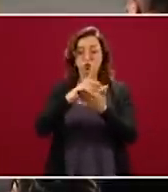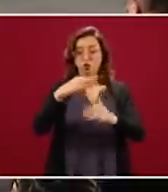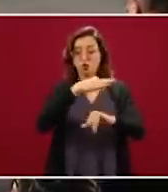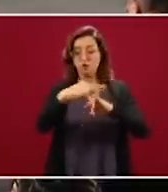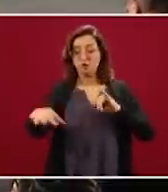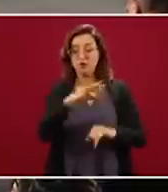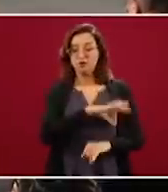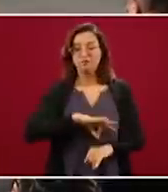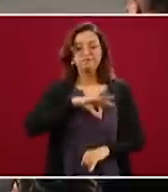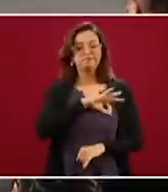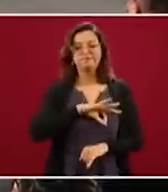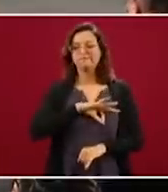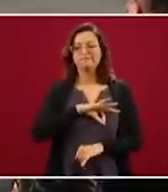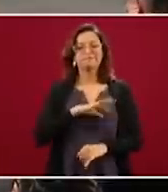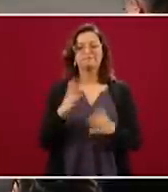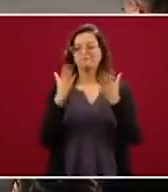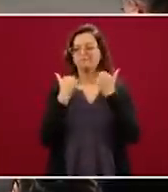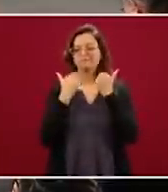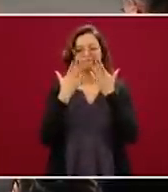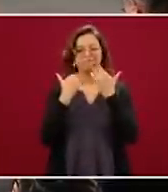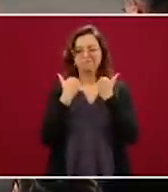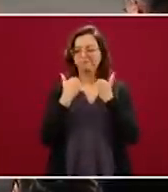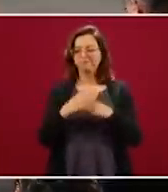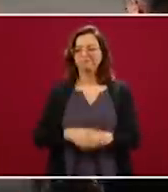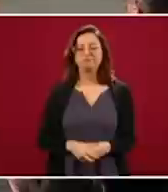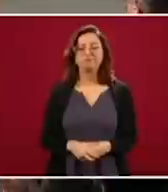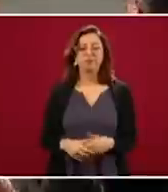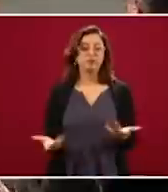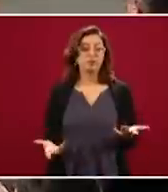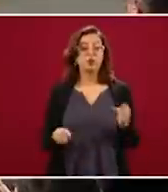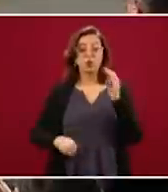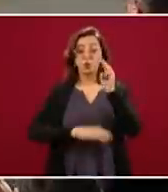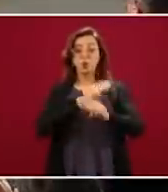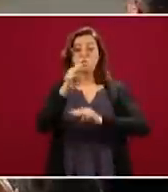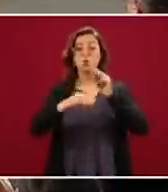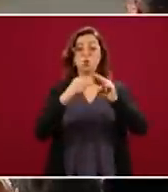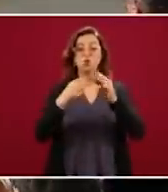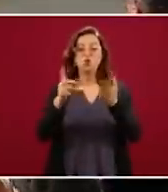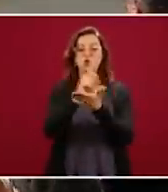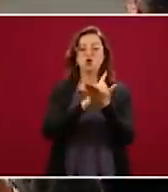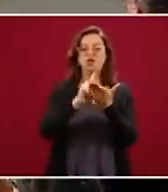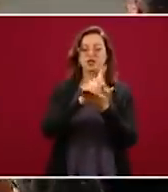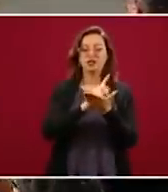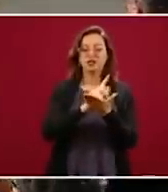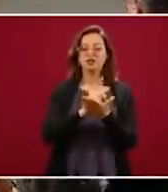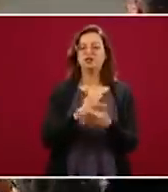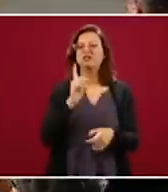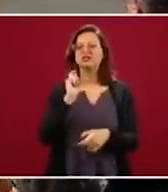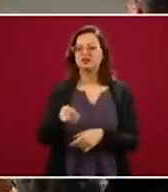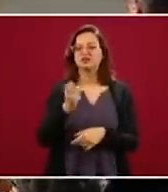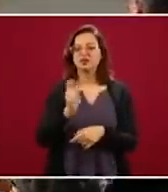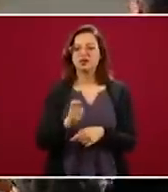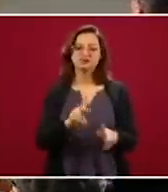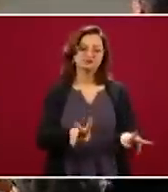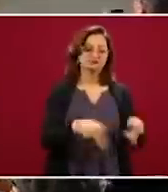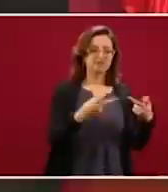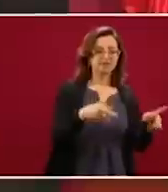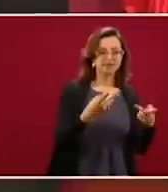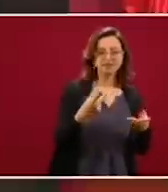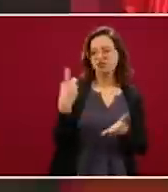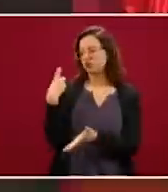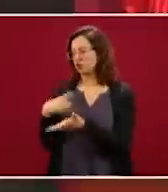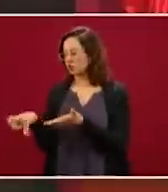feliz. Y decidimos hablar del mundo de las drogas para incluir tanto la oferta como la demanda. Sí